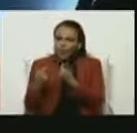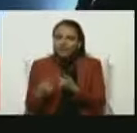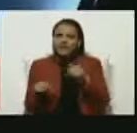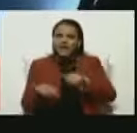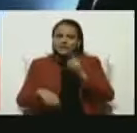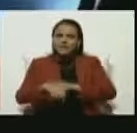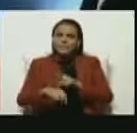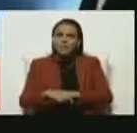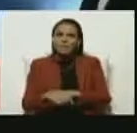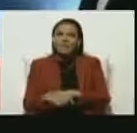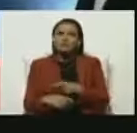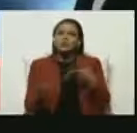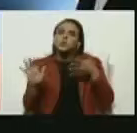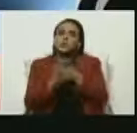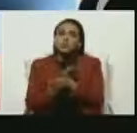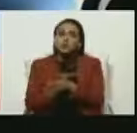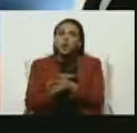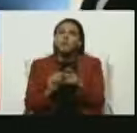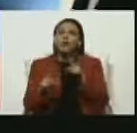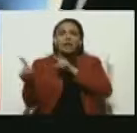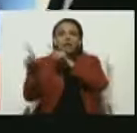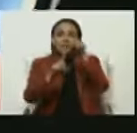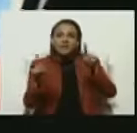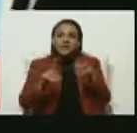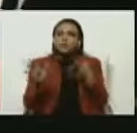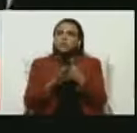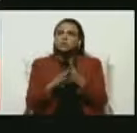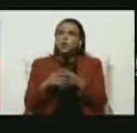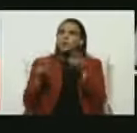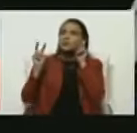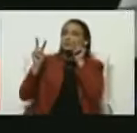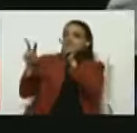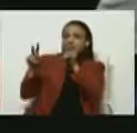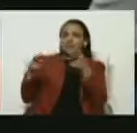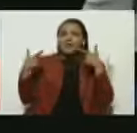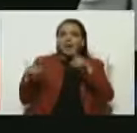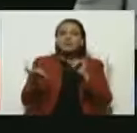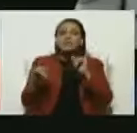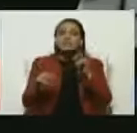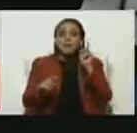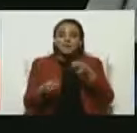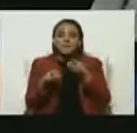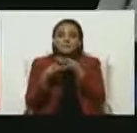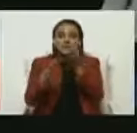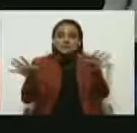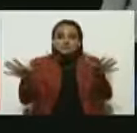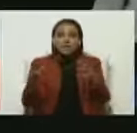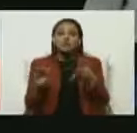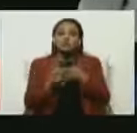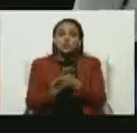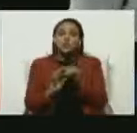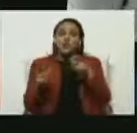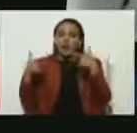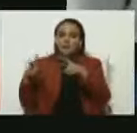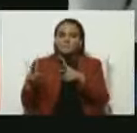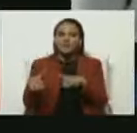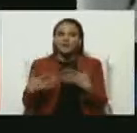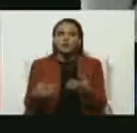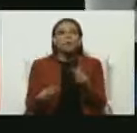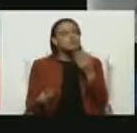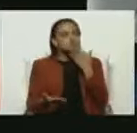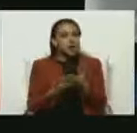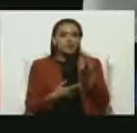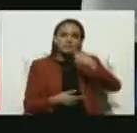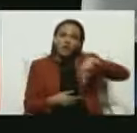usted en torno a la dirección, fotografía y el mensaje, sobre todo, de este film? Bueno, gracias, Raya. Un saludo a